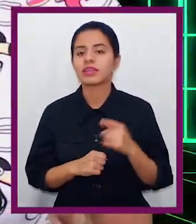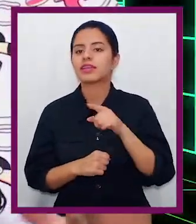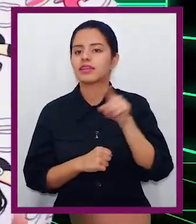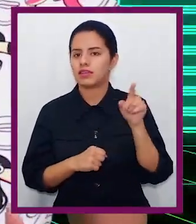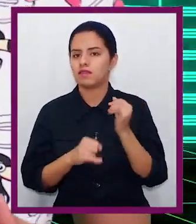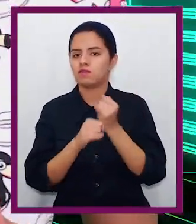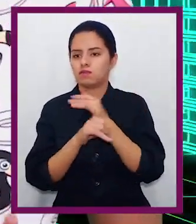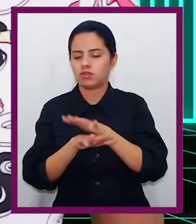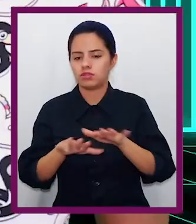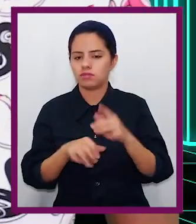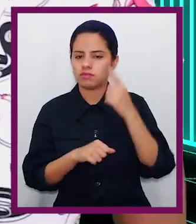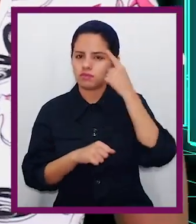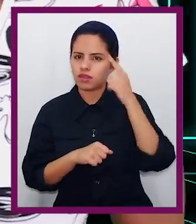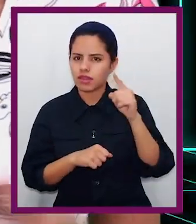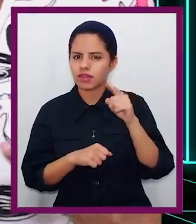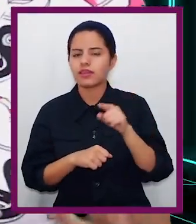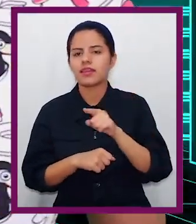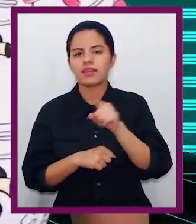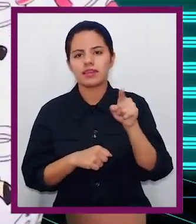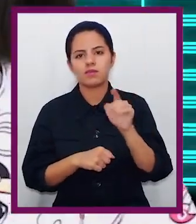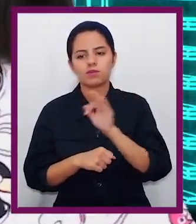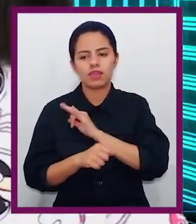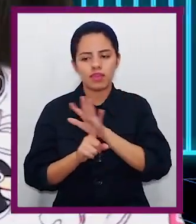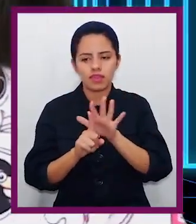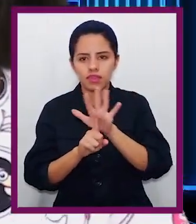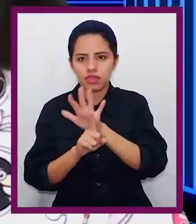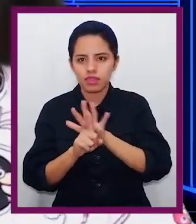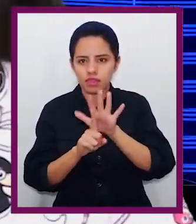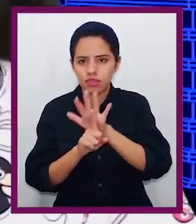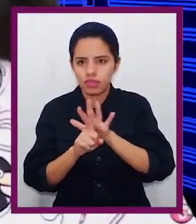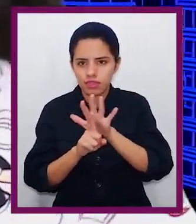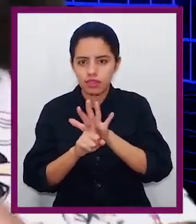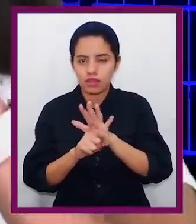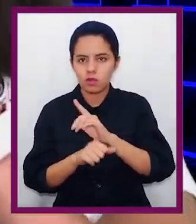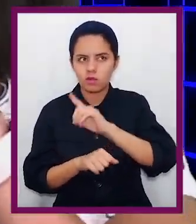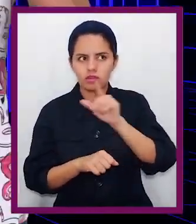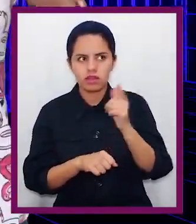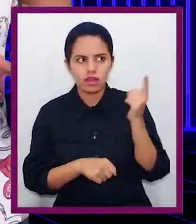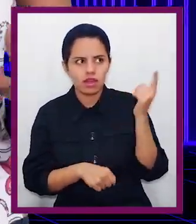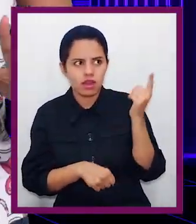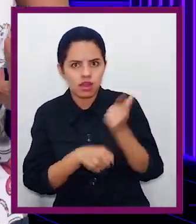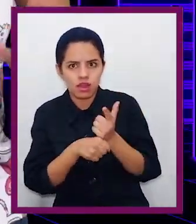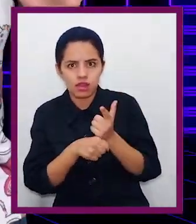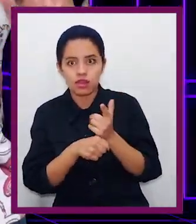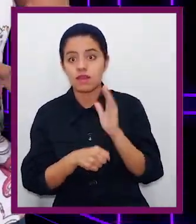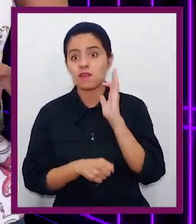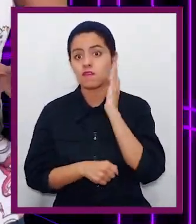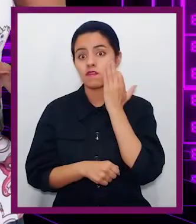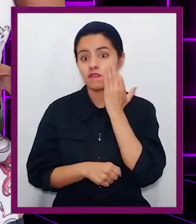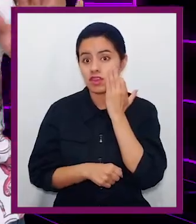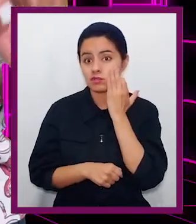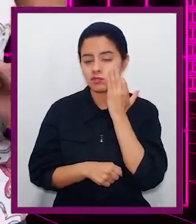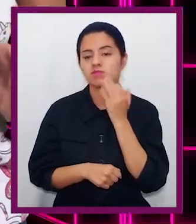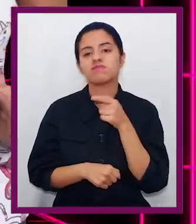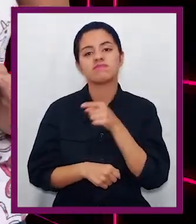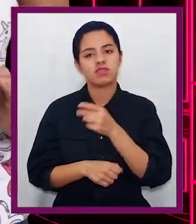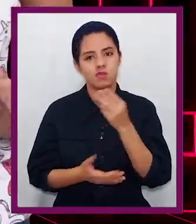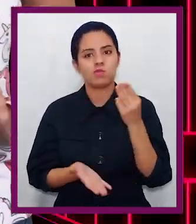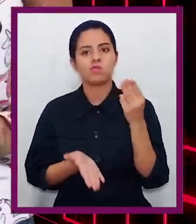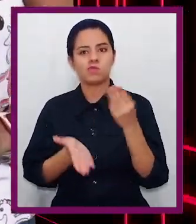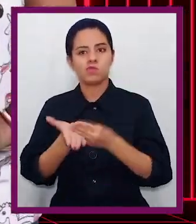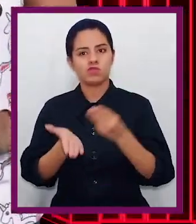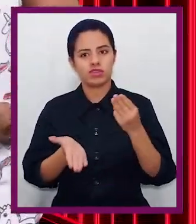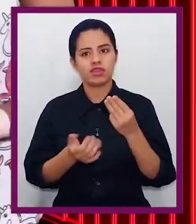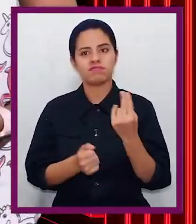información para persuadir o limitar la información de los electores. Cuando se descubrió este entramado, cayeron las acciones de Facebook y se multó a la red